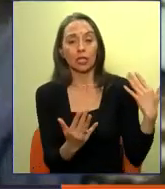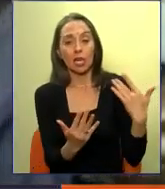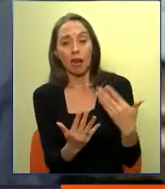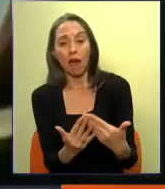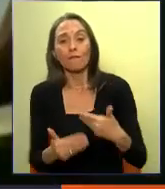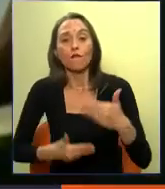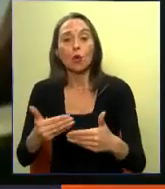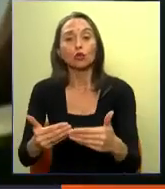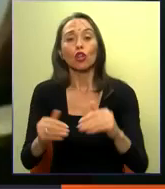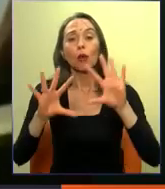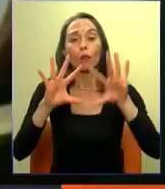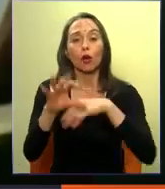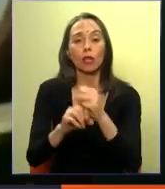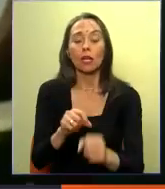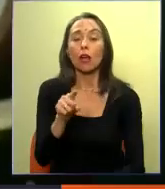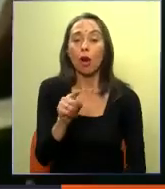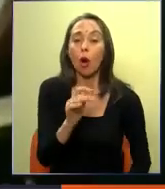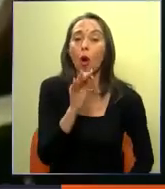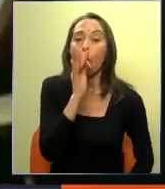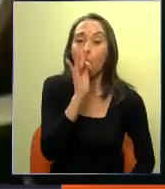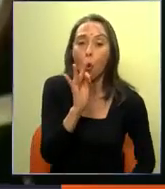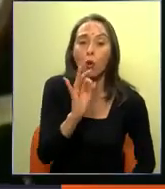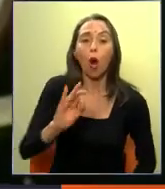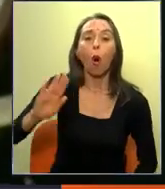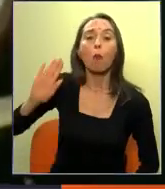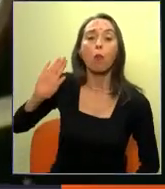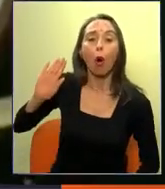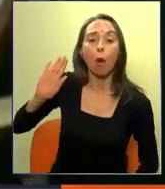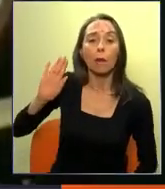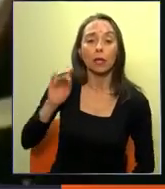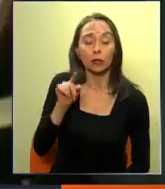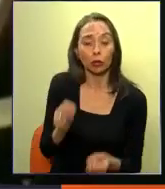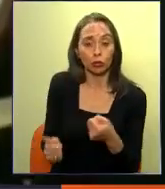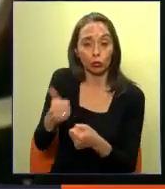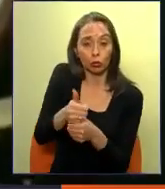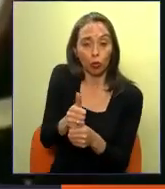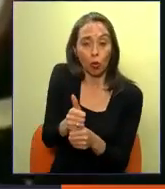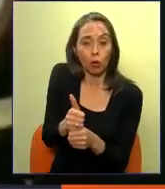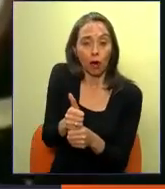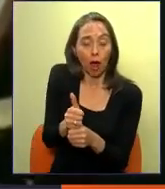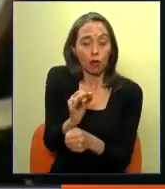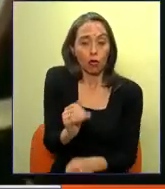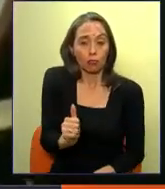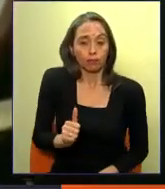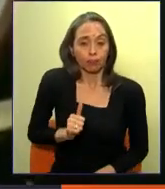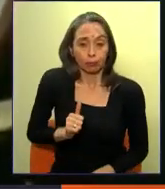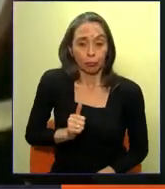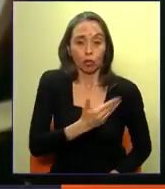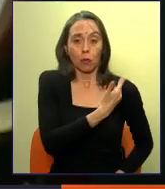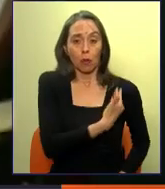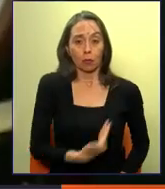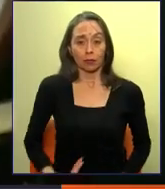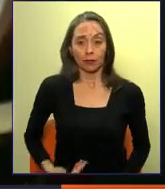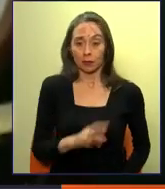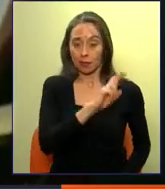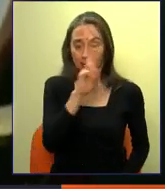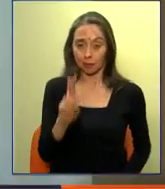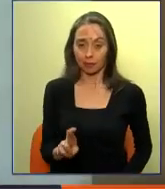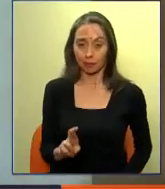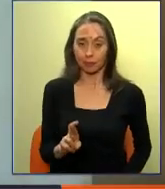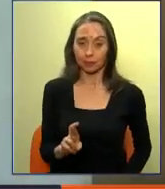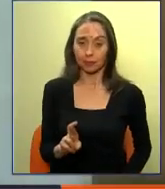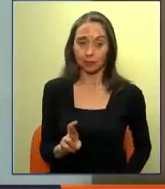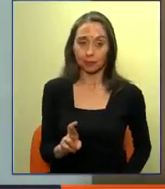una década. ¿Juráis o prometéis desempeñar fielmente el cargo de presidente de la República,